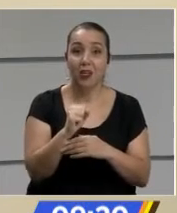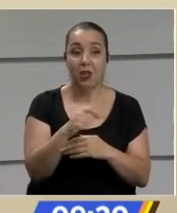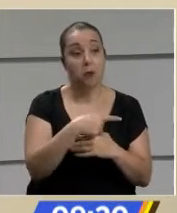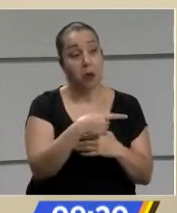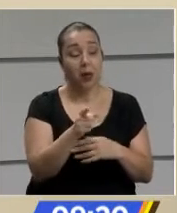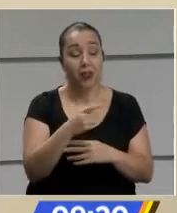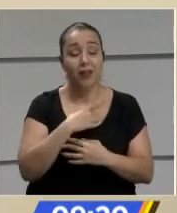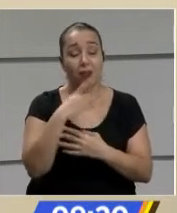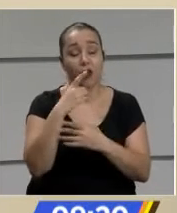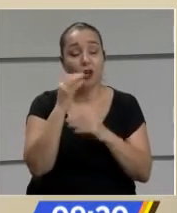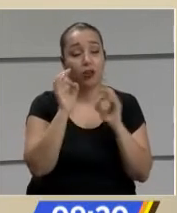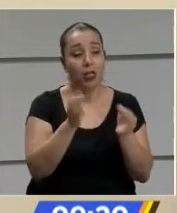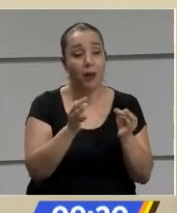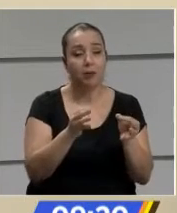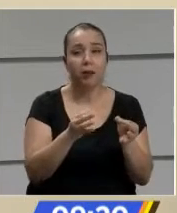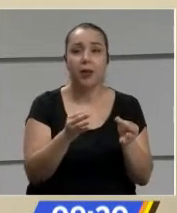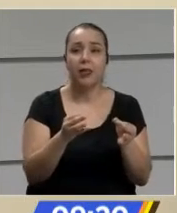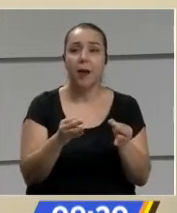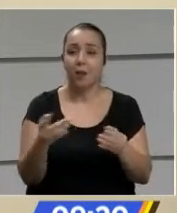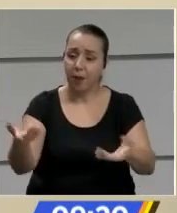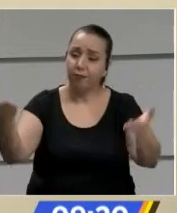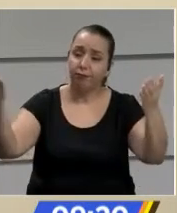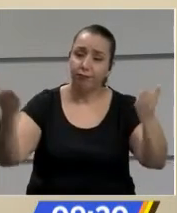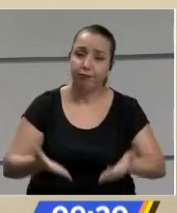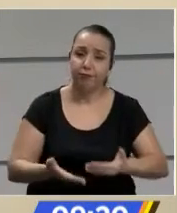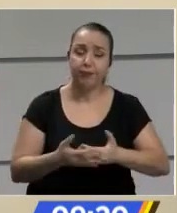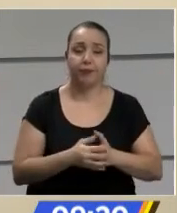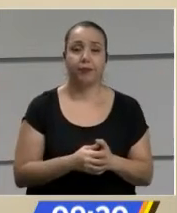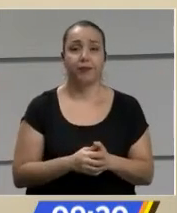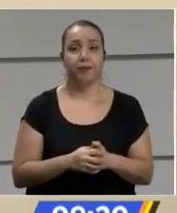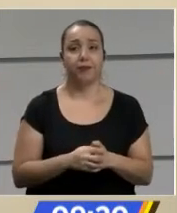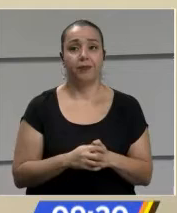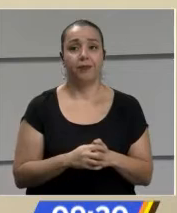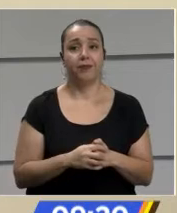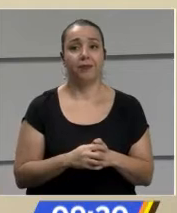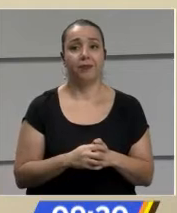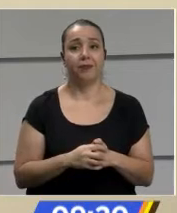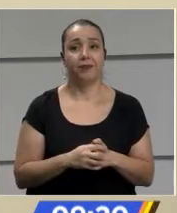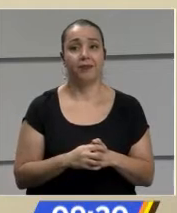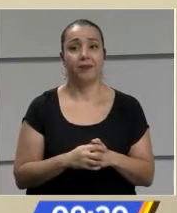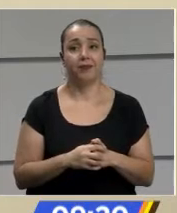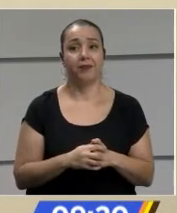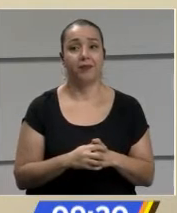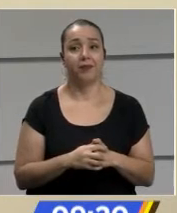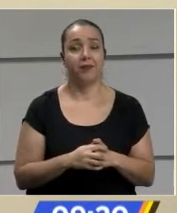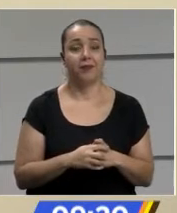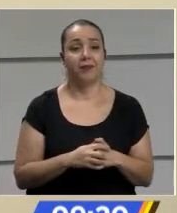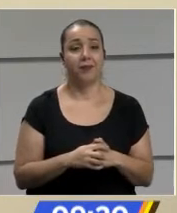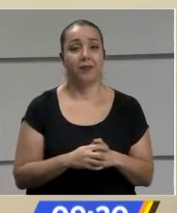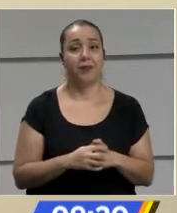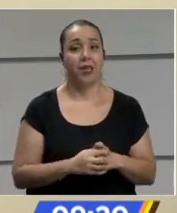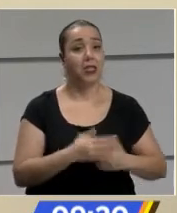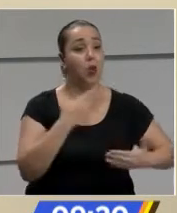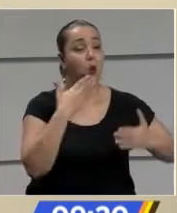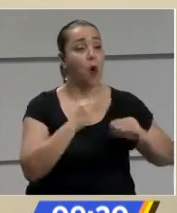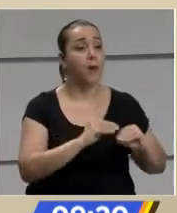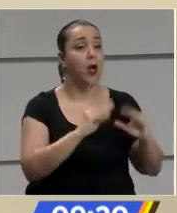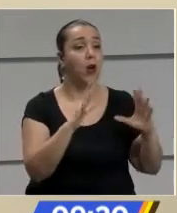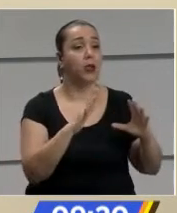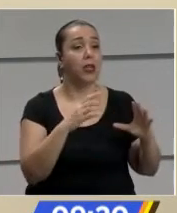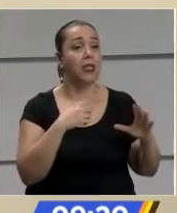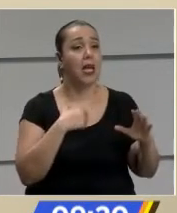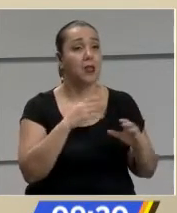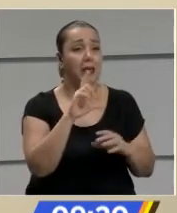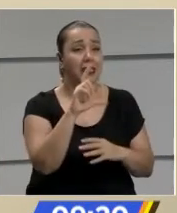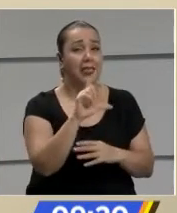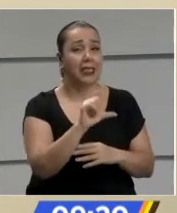¿Y usted? Muy bien, gracias a Dios. Bienvenida. El animal. Bienvenida, Carla. Buenos días. Bájame nada más un